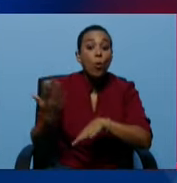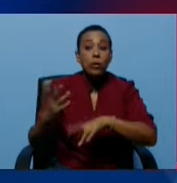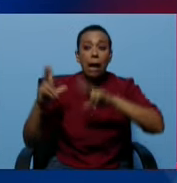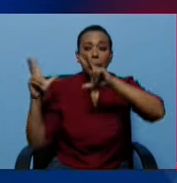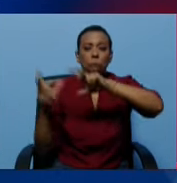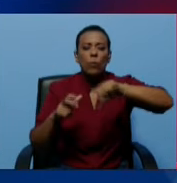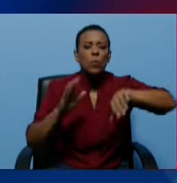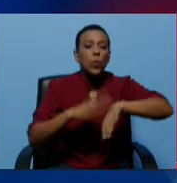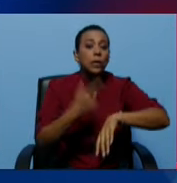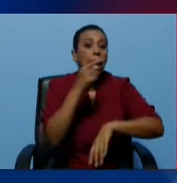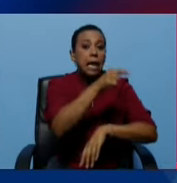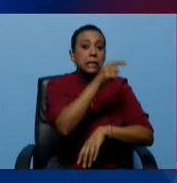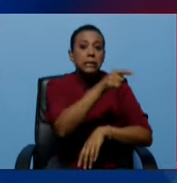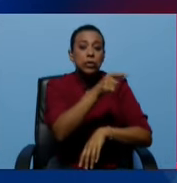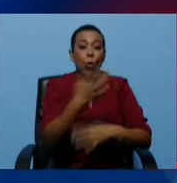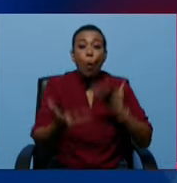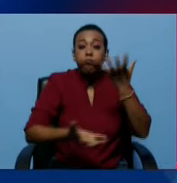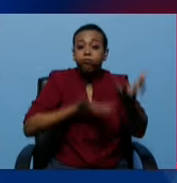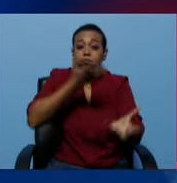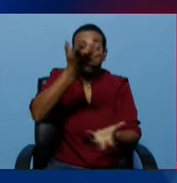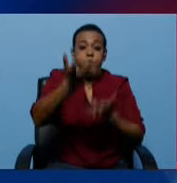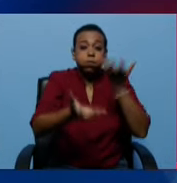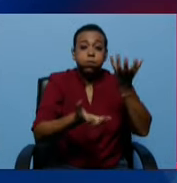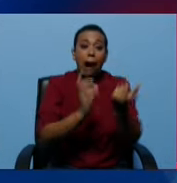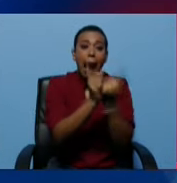Dicen que todo el calentamiento